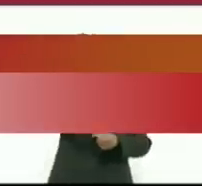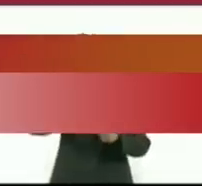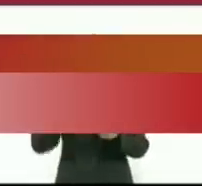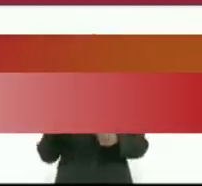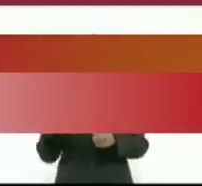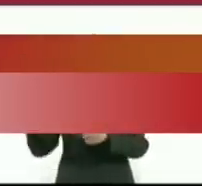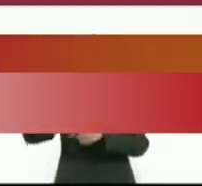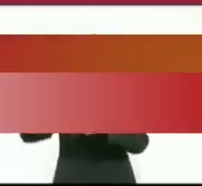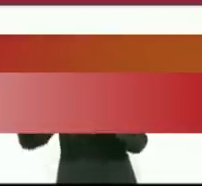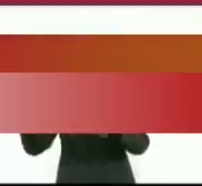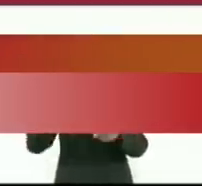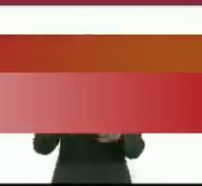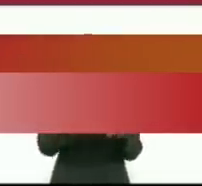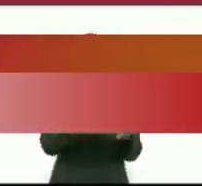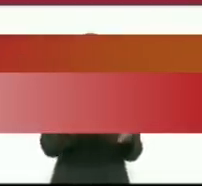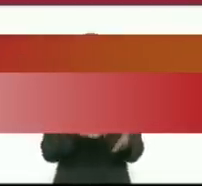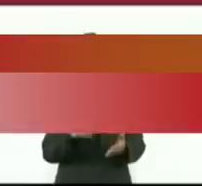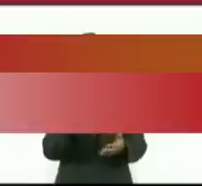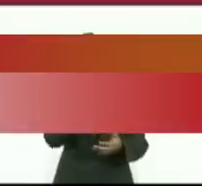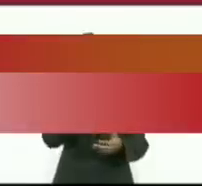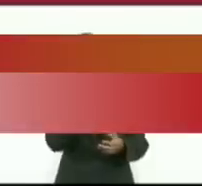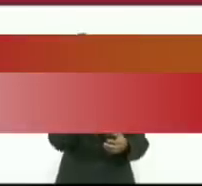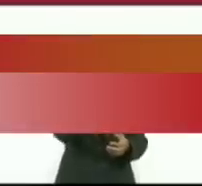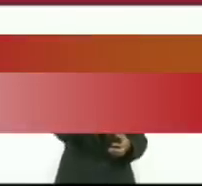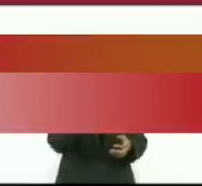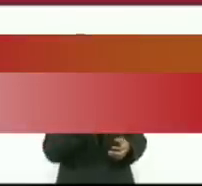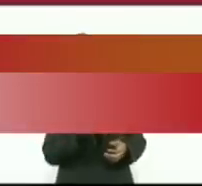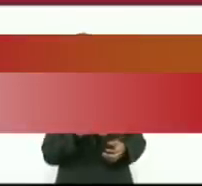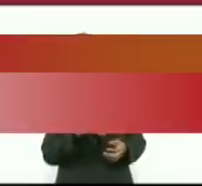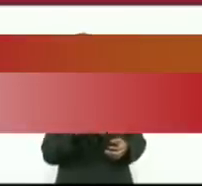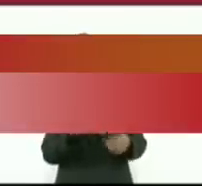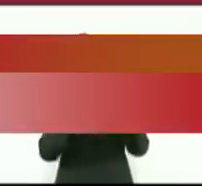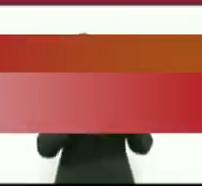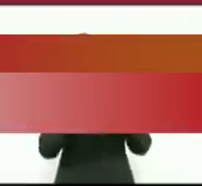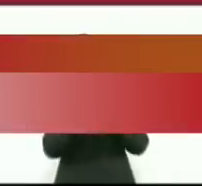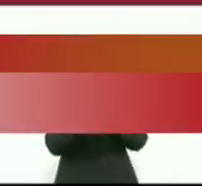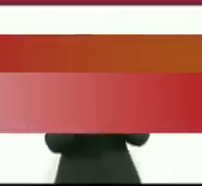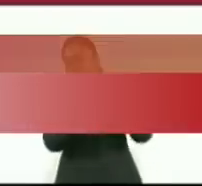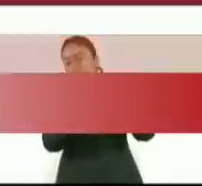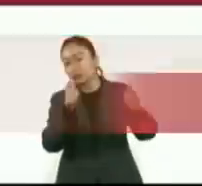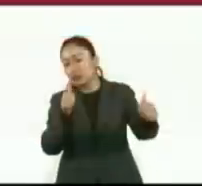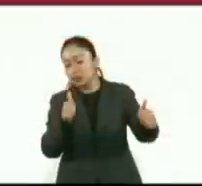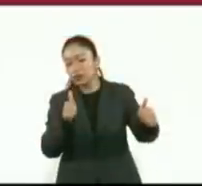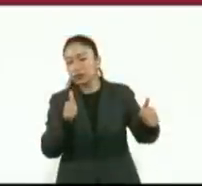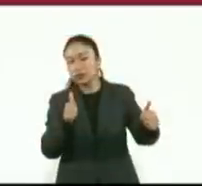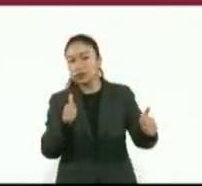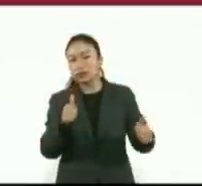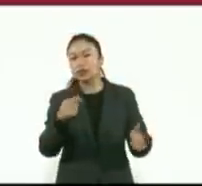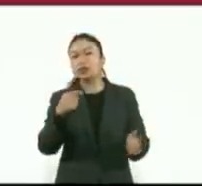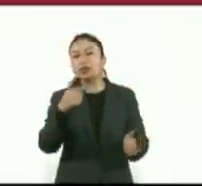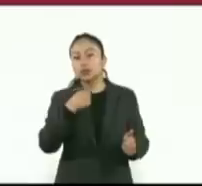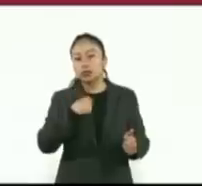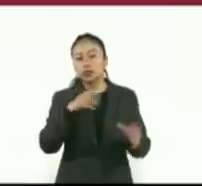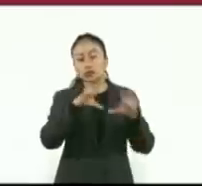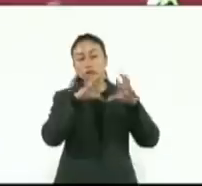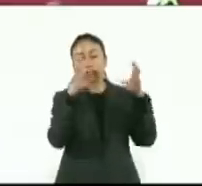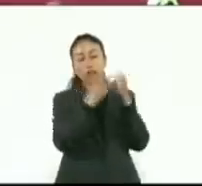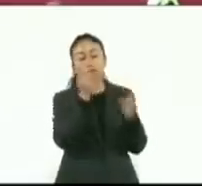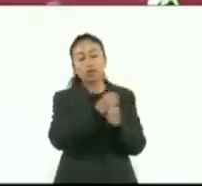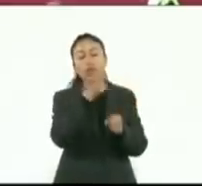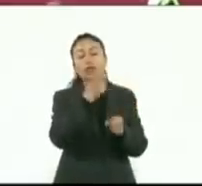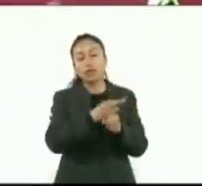residuos sólidos de la ciudad, en un proceso de separación que iniciamos desde que fui secretaria de Medio Ambiente,